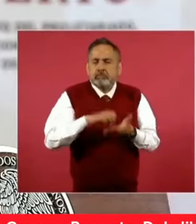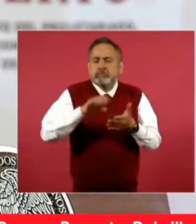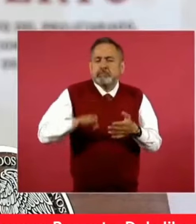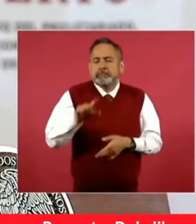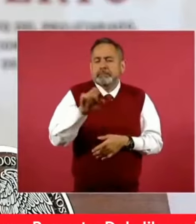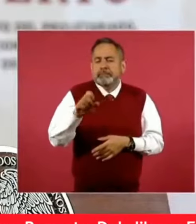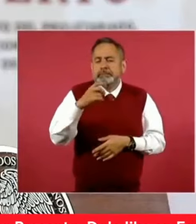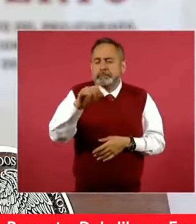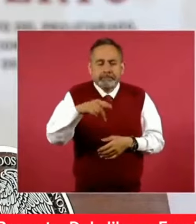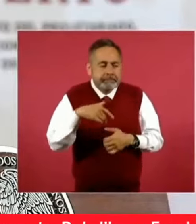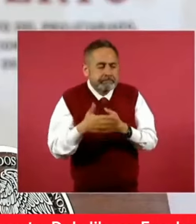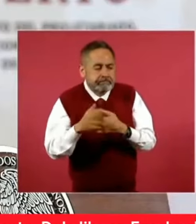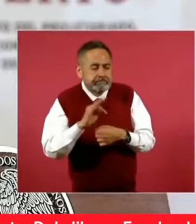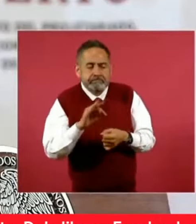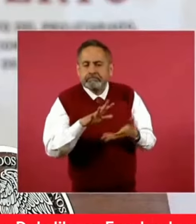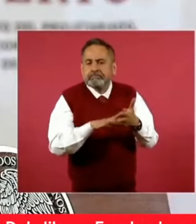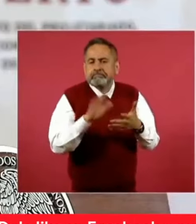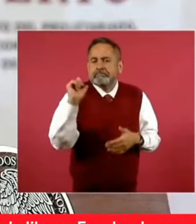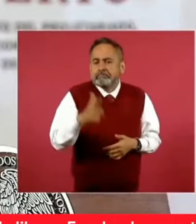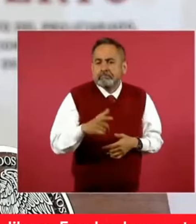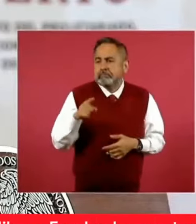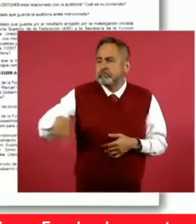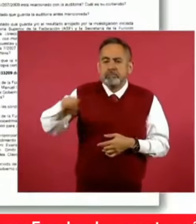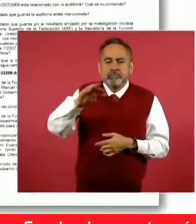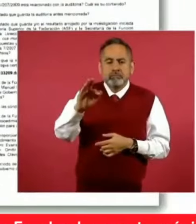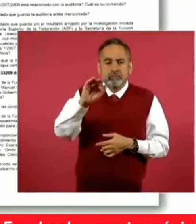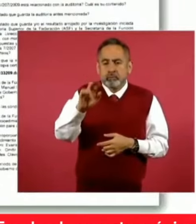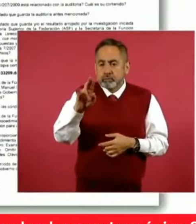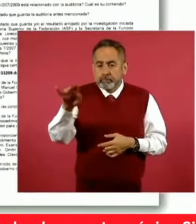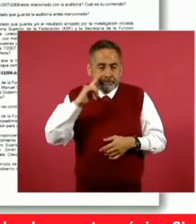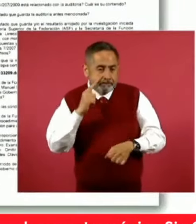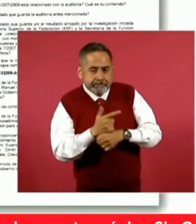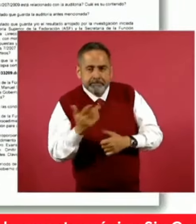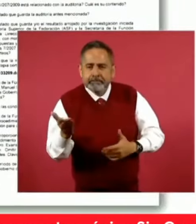Matus, o están investigados por la Fiscalía General de la República por